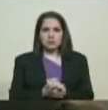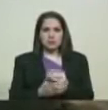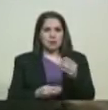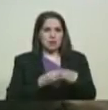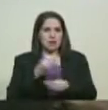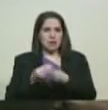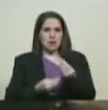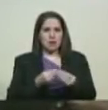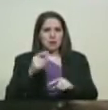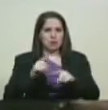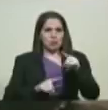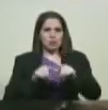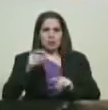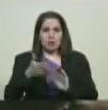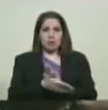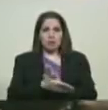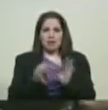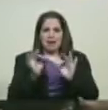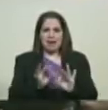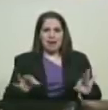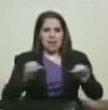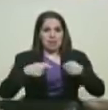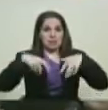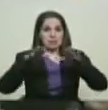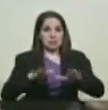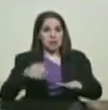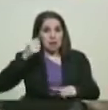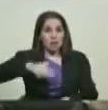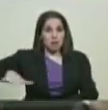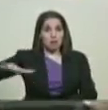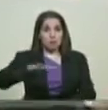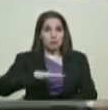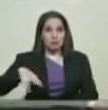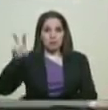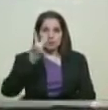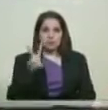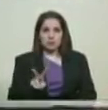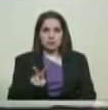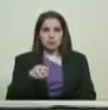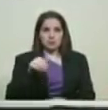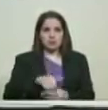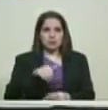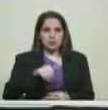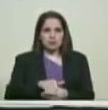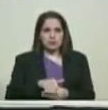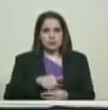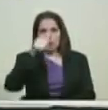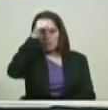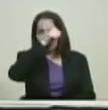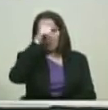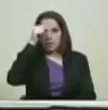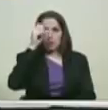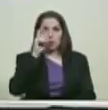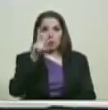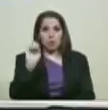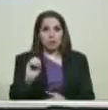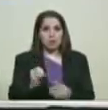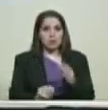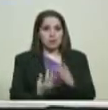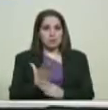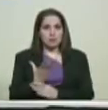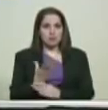hagan, detendrá al pueblo venezolano para que salga a votar el domingo 20 de